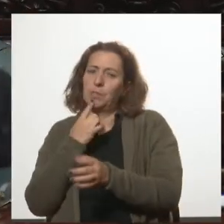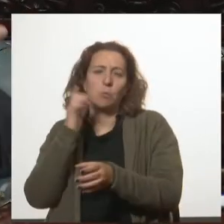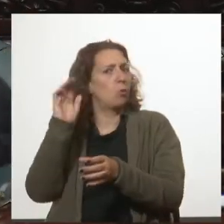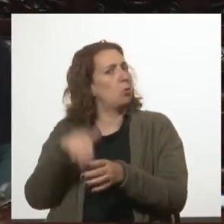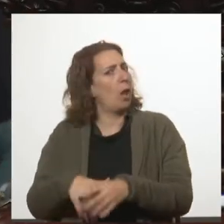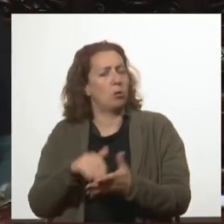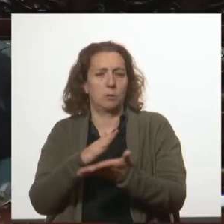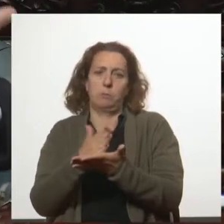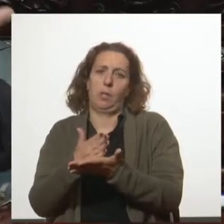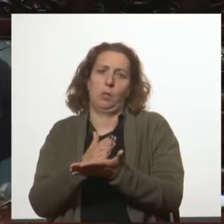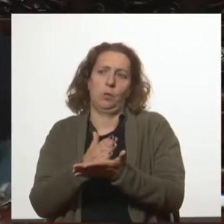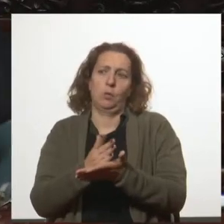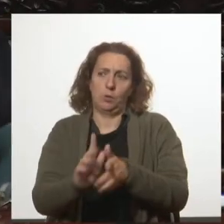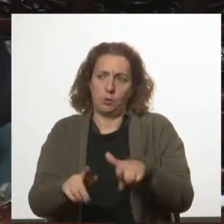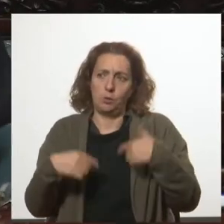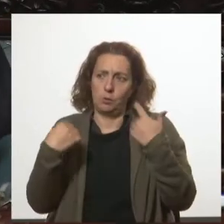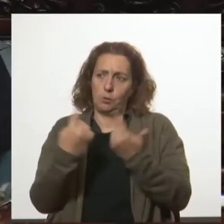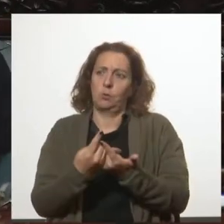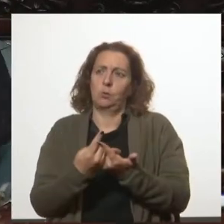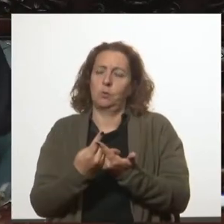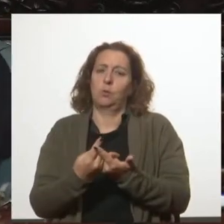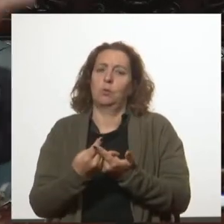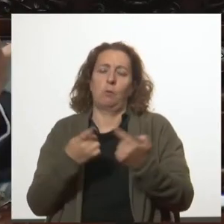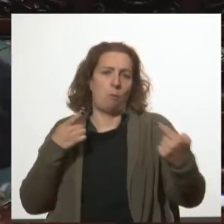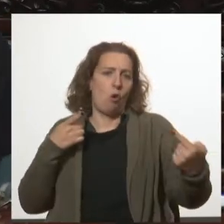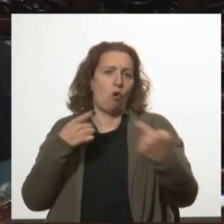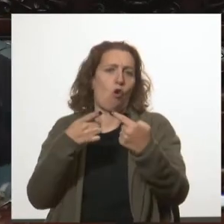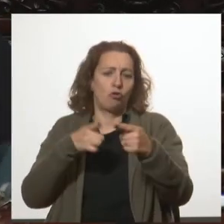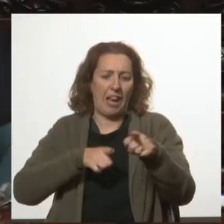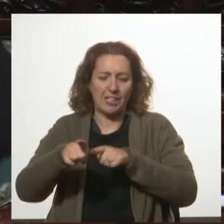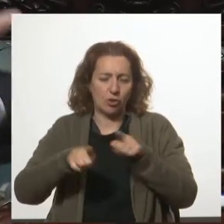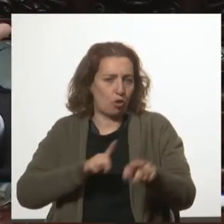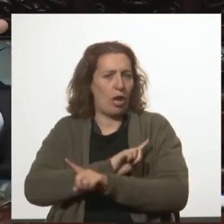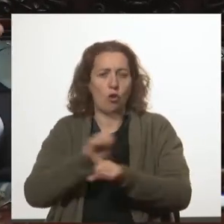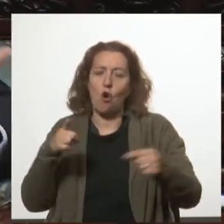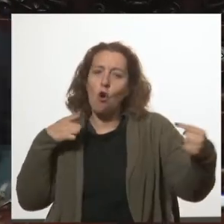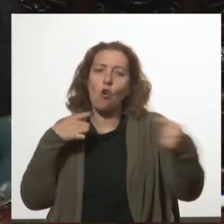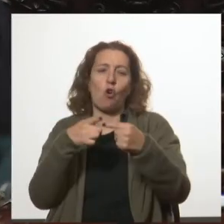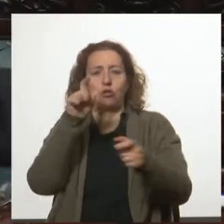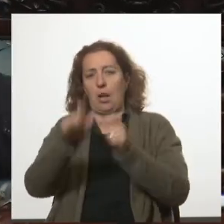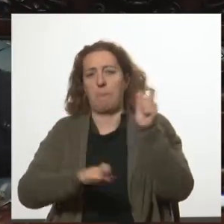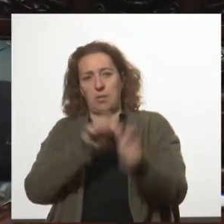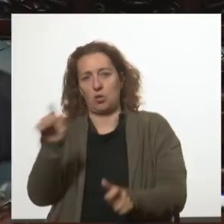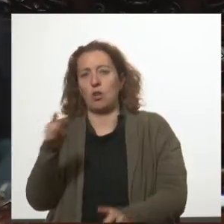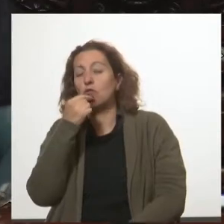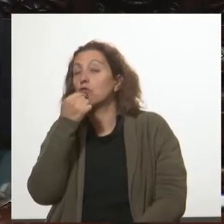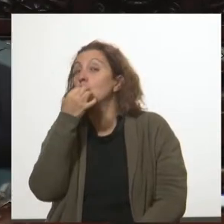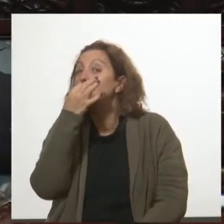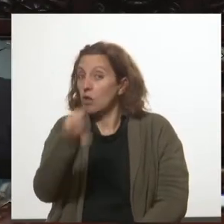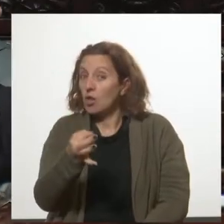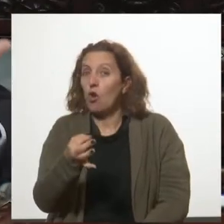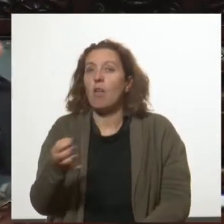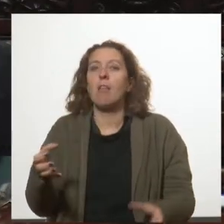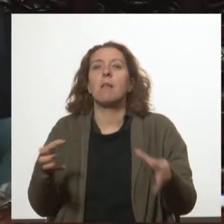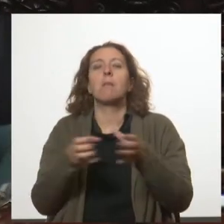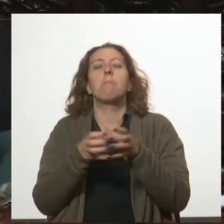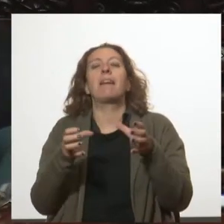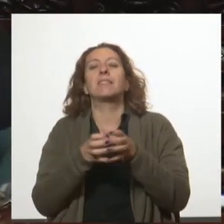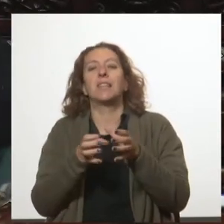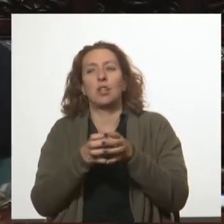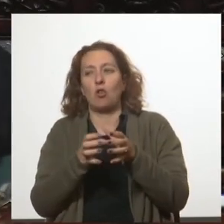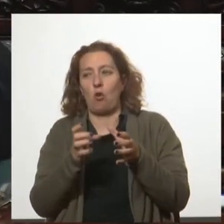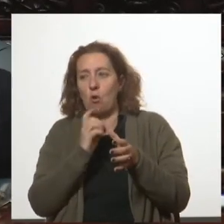en el medio vamos contra las gestiones no contra las personas y lo digo desde el partido en donde